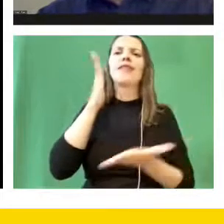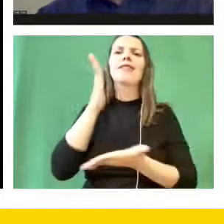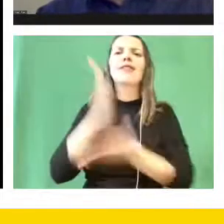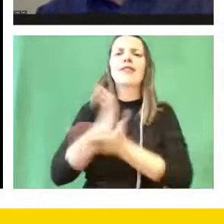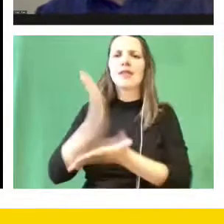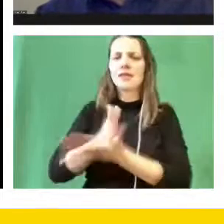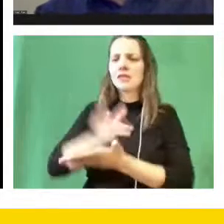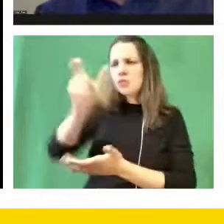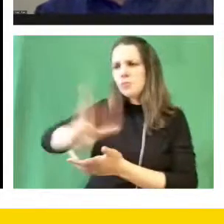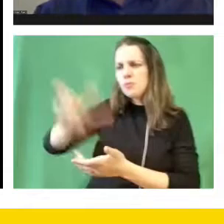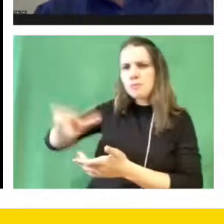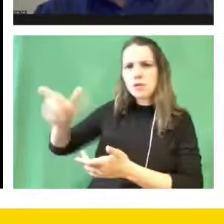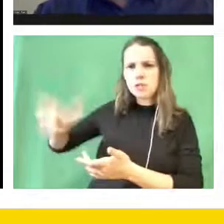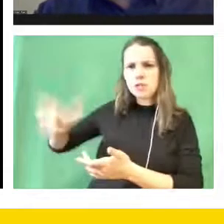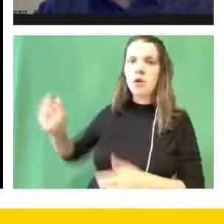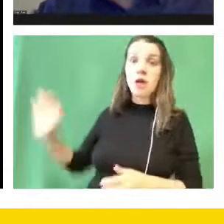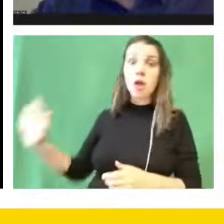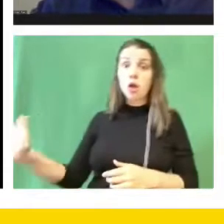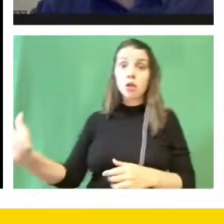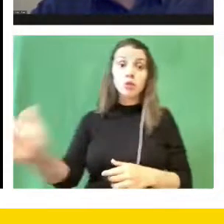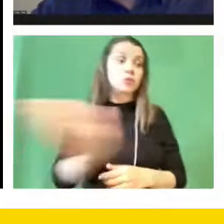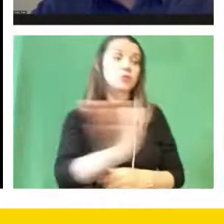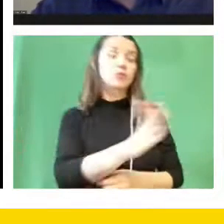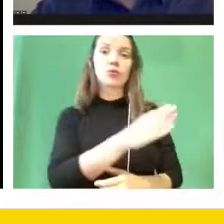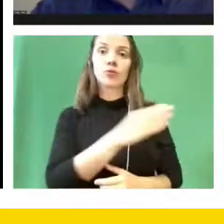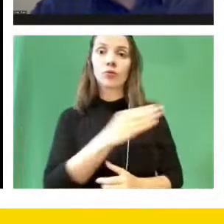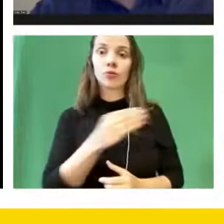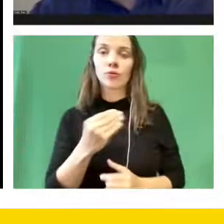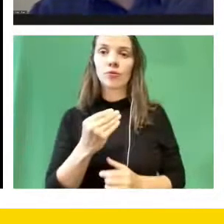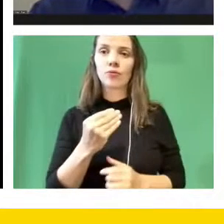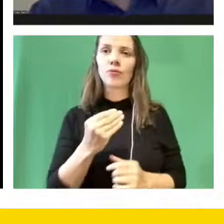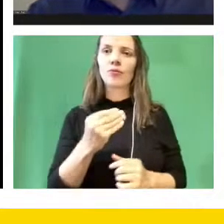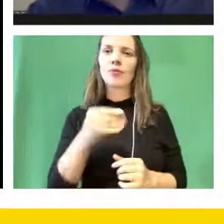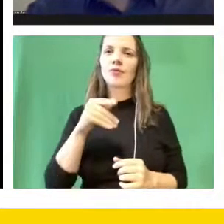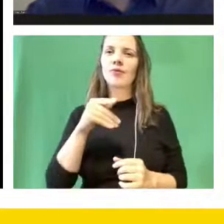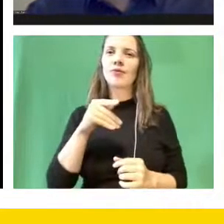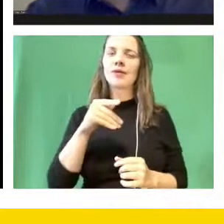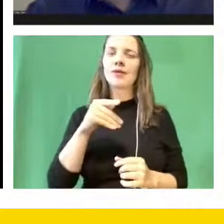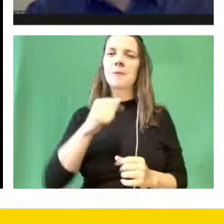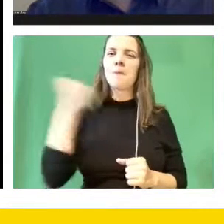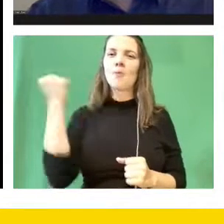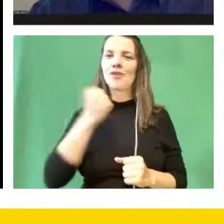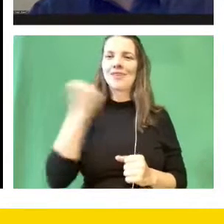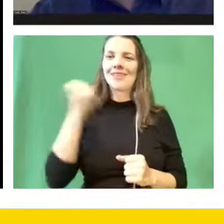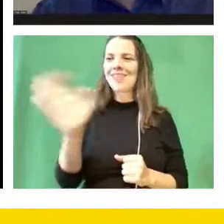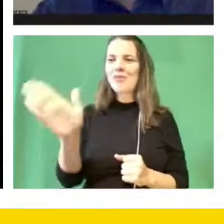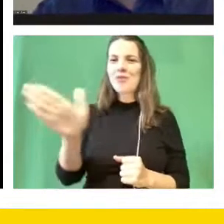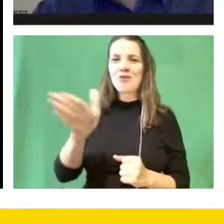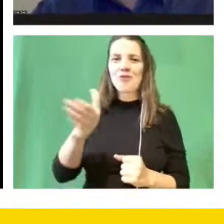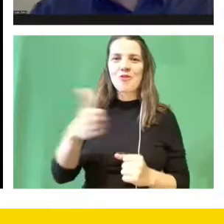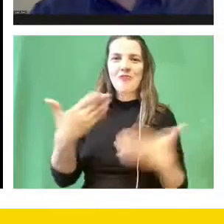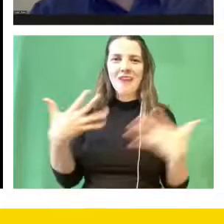humanos y en el fondo reconoce garantizar el goce efectivo de ese derecho por las personas con discapacidad en igualdad de